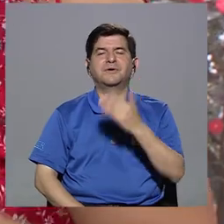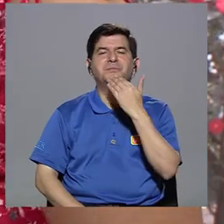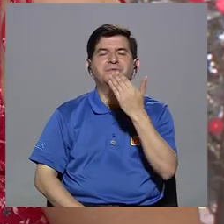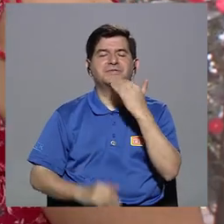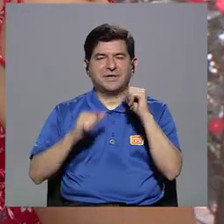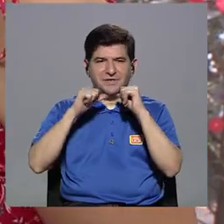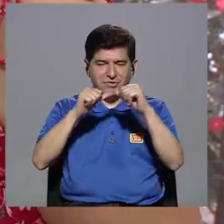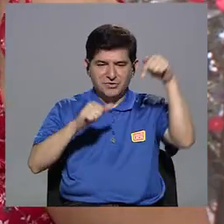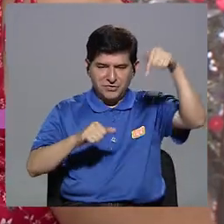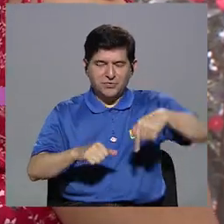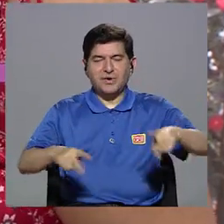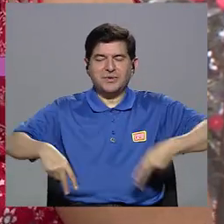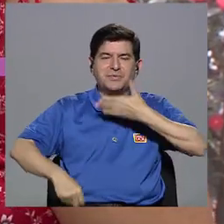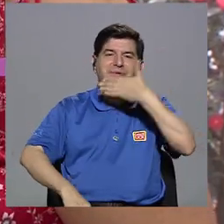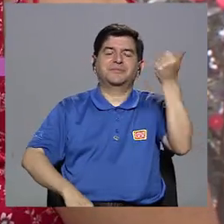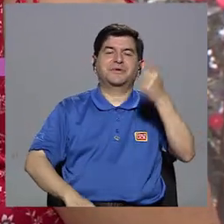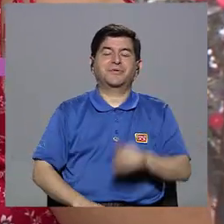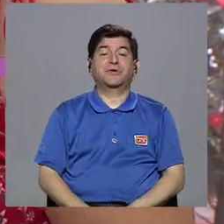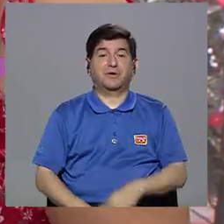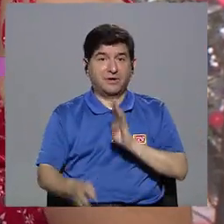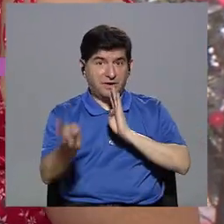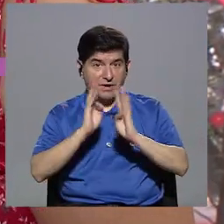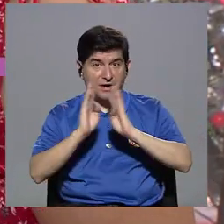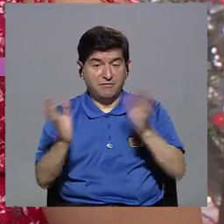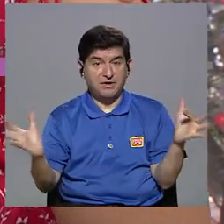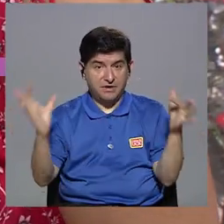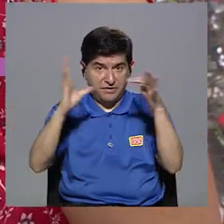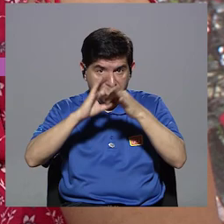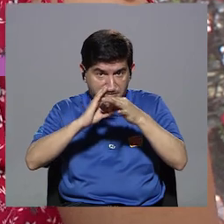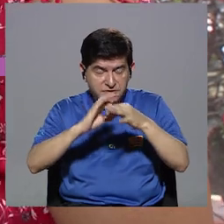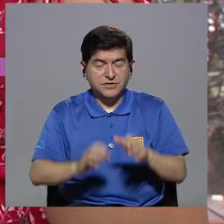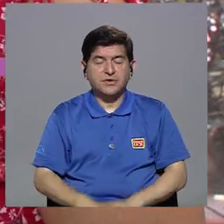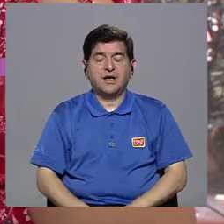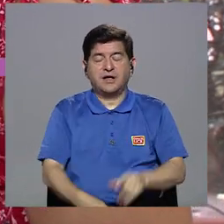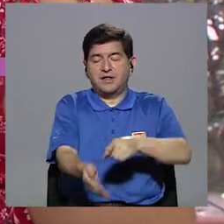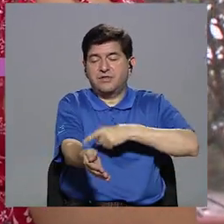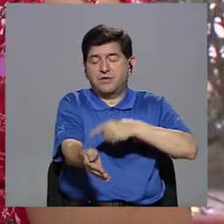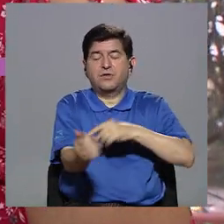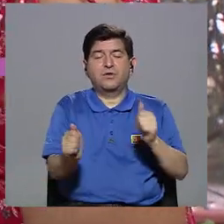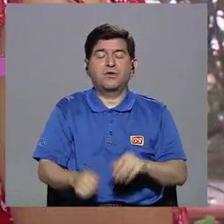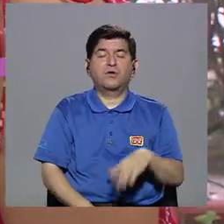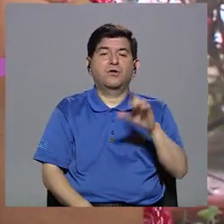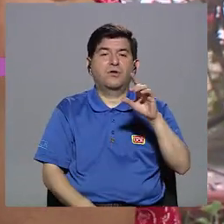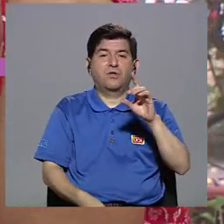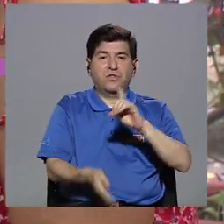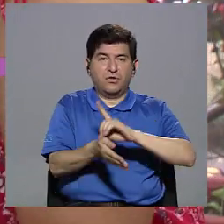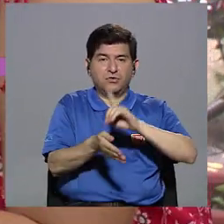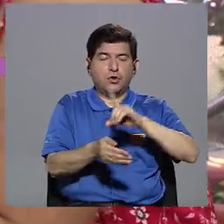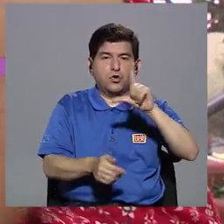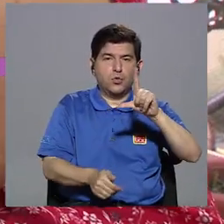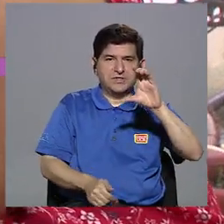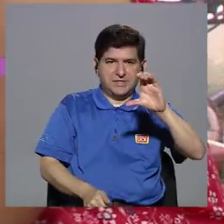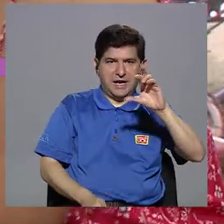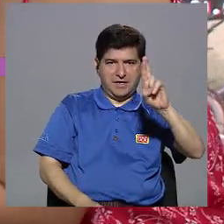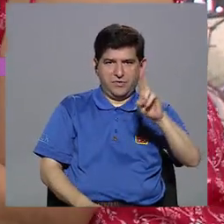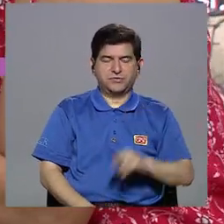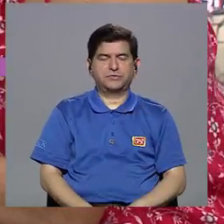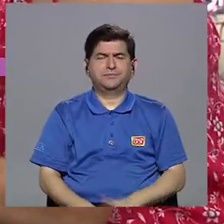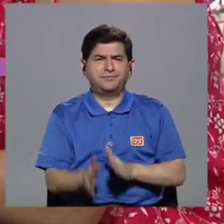gracias por continuar con nosotros en vivir mejor estamos conversando acerca de la diabetes con el doctor luis carlos ramírez